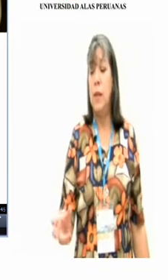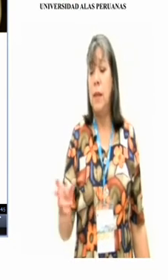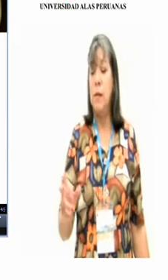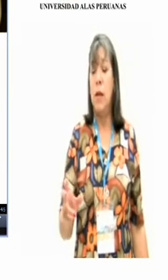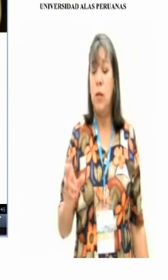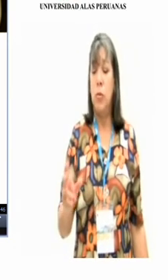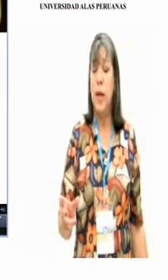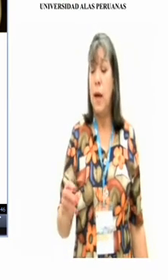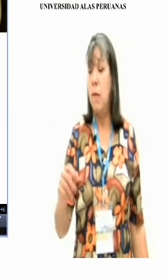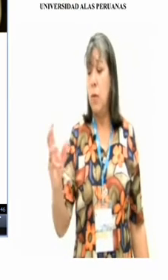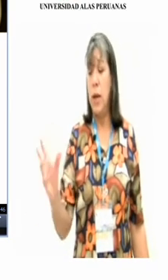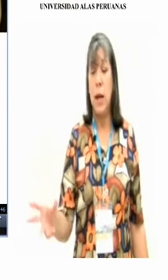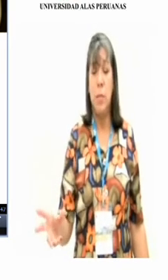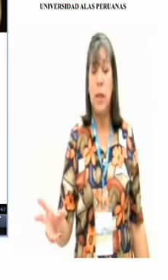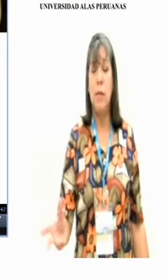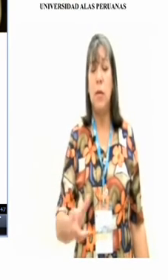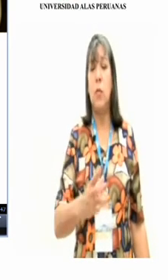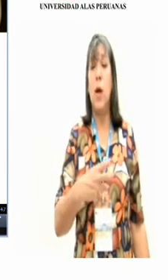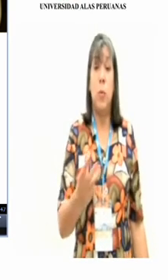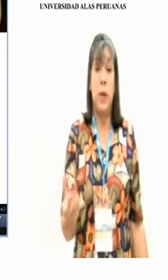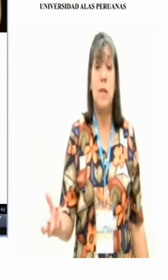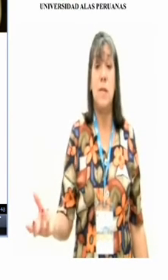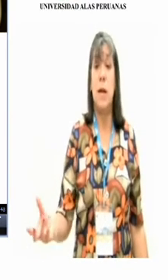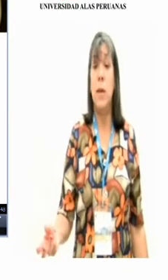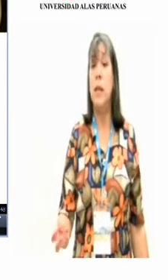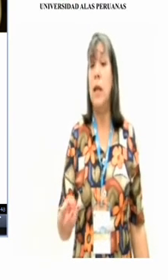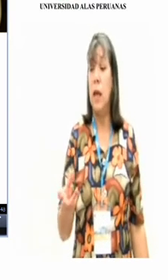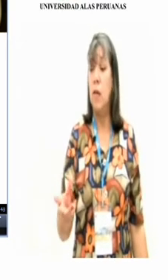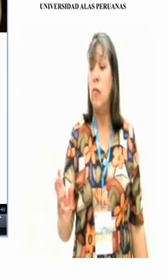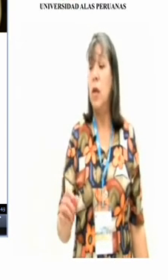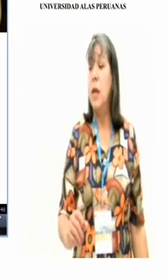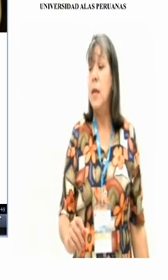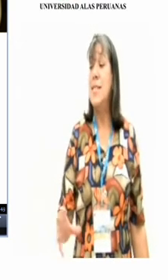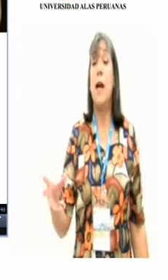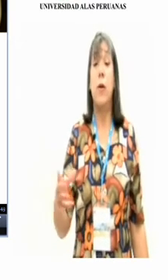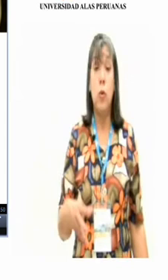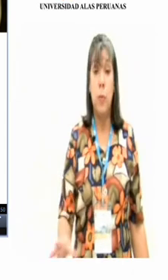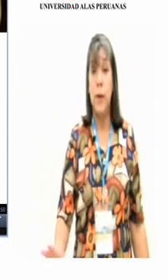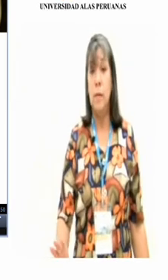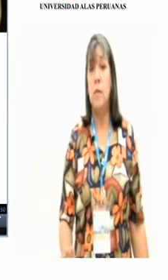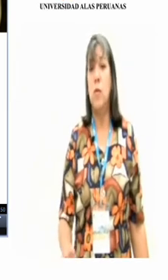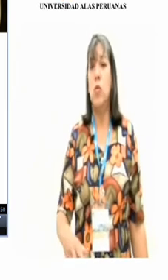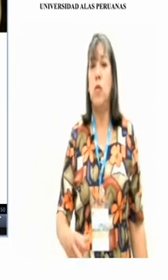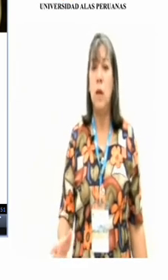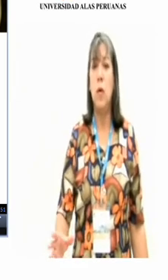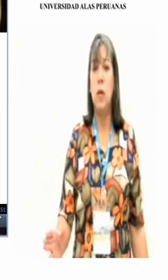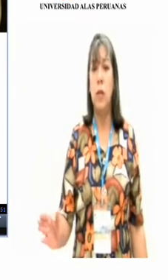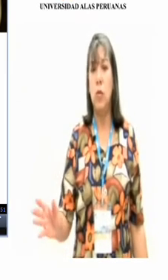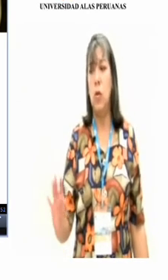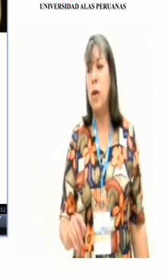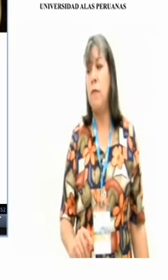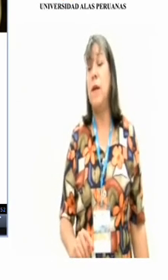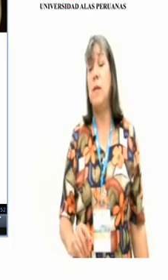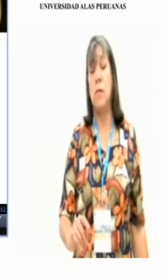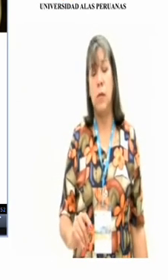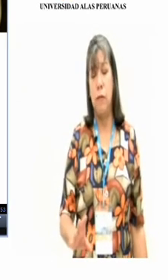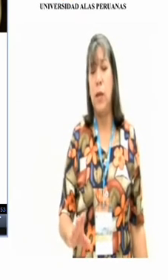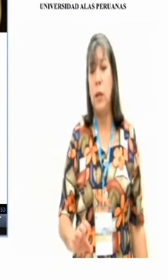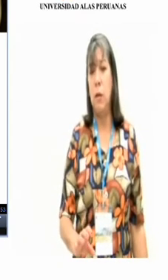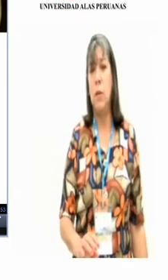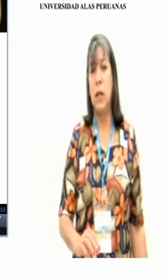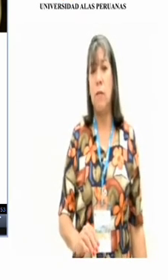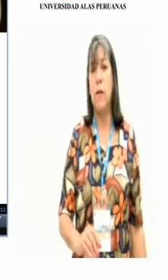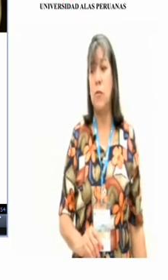Generalmente los estudiantes deberían de ubicar o en el ambiente virtual o presencialmente que ellos se agrupen como círculos de estudios, que